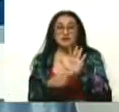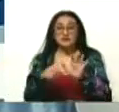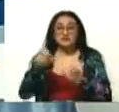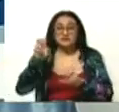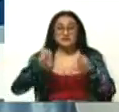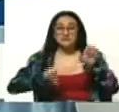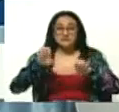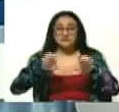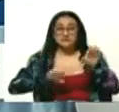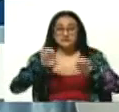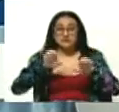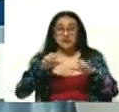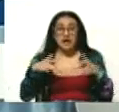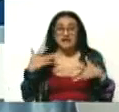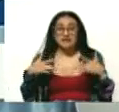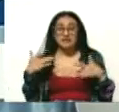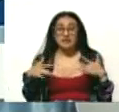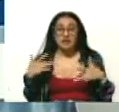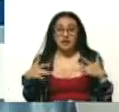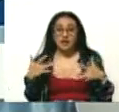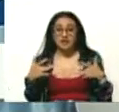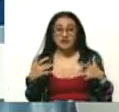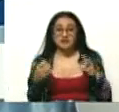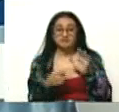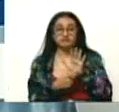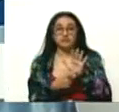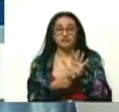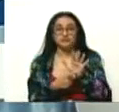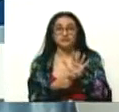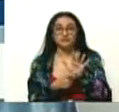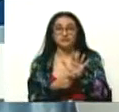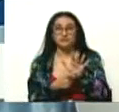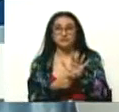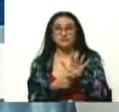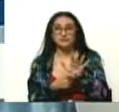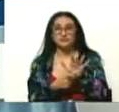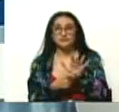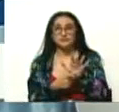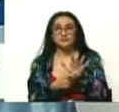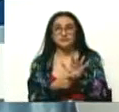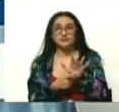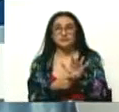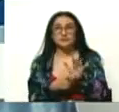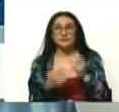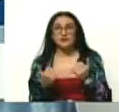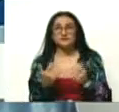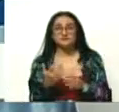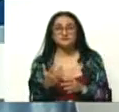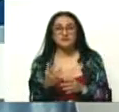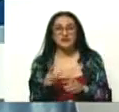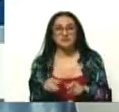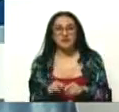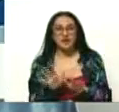de las actividades que veníamos realizando en combate, repito, al delito.